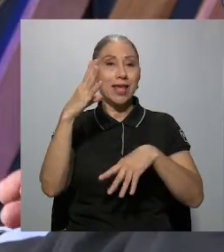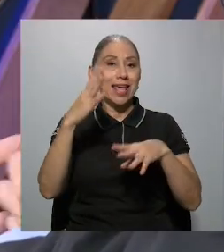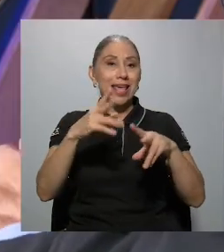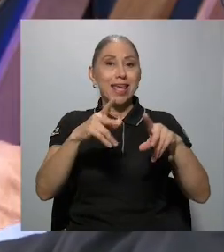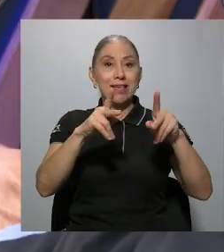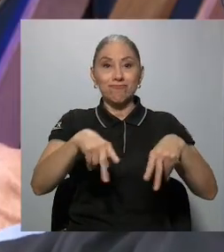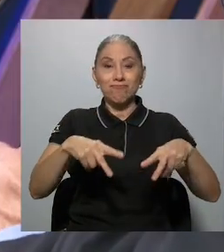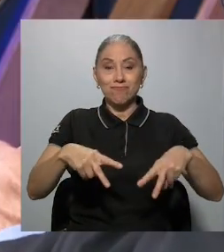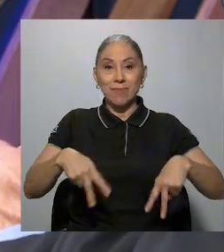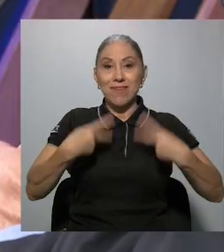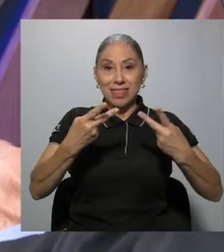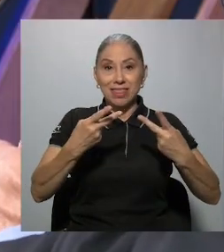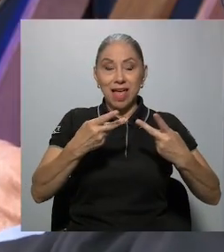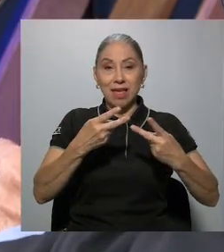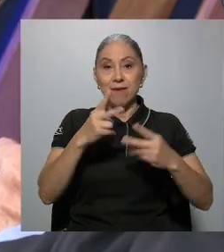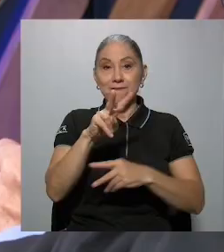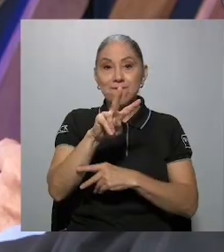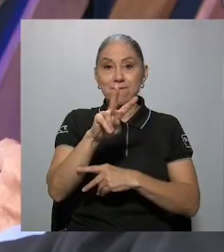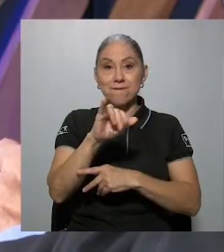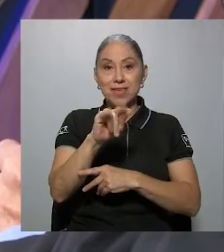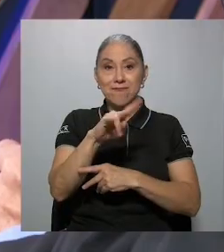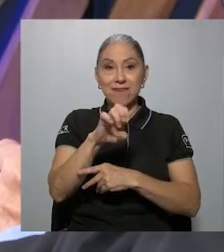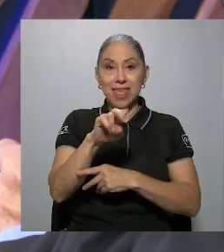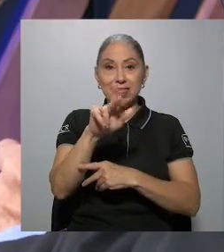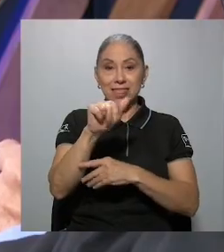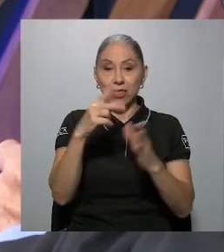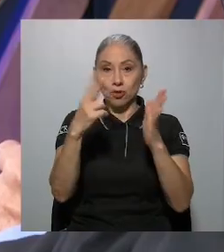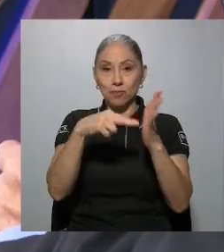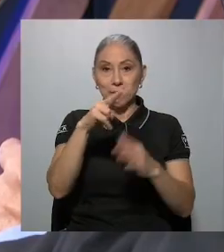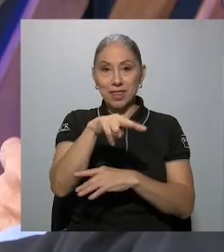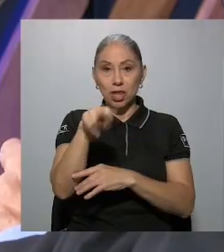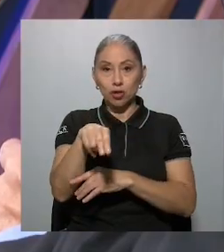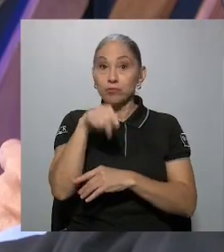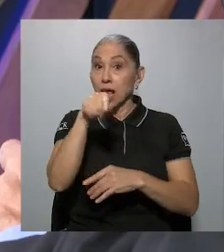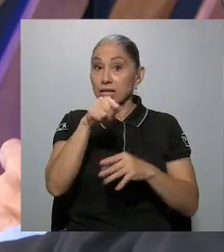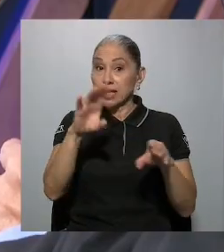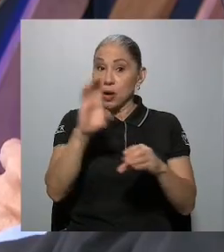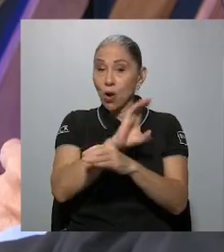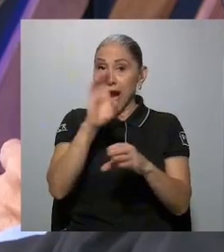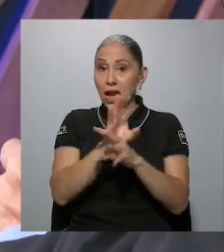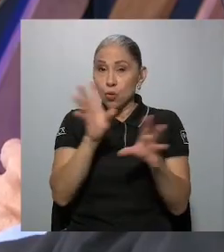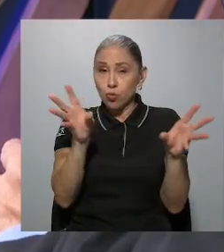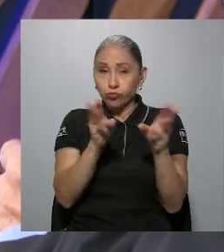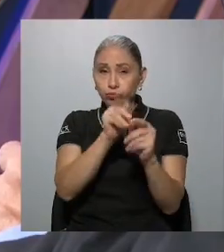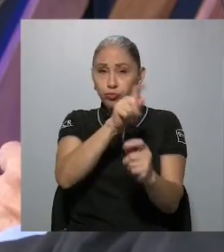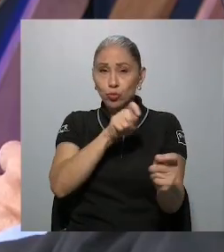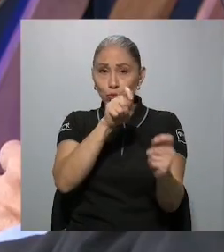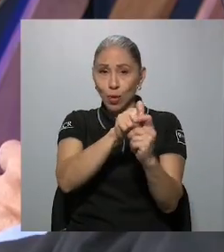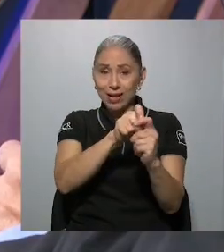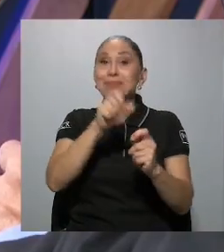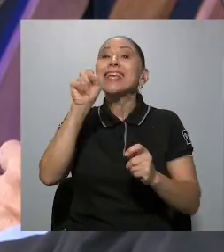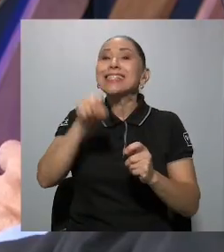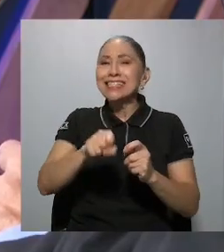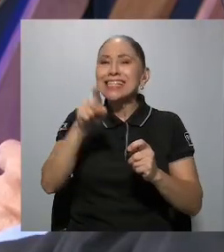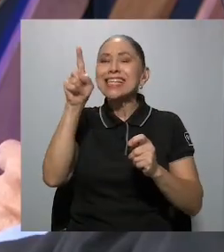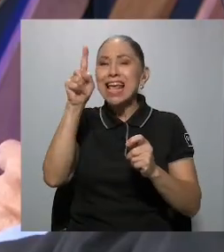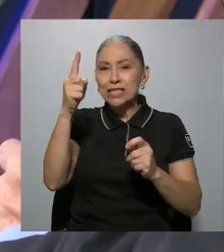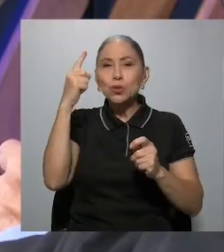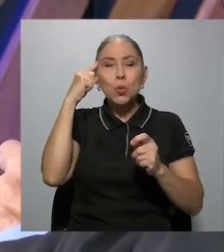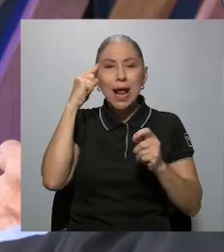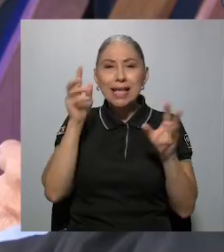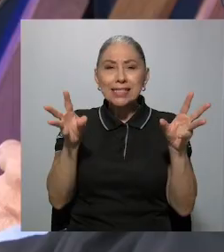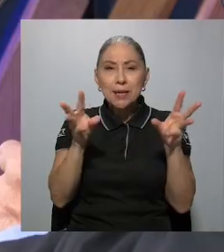vivienda 2022. Este fue un cálculo puntual, ¿verdad? Si bien es cierto, sí es una